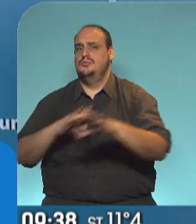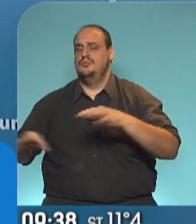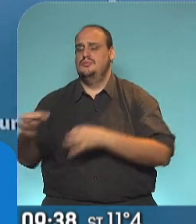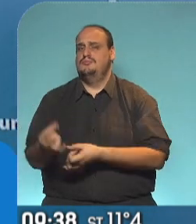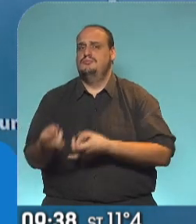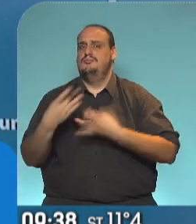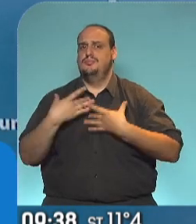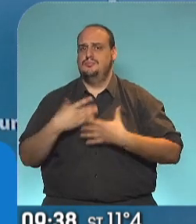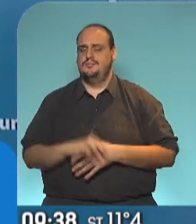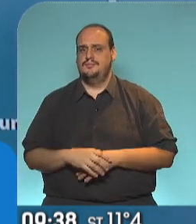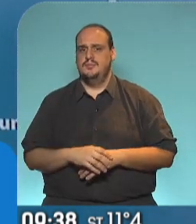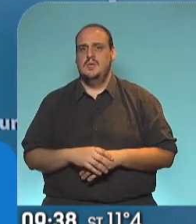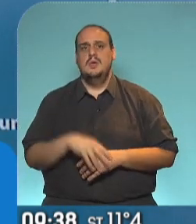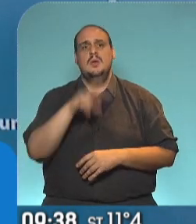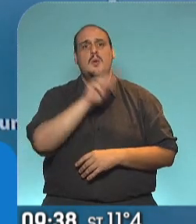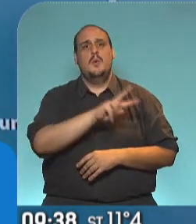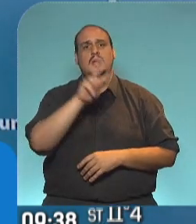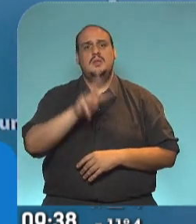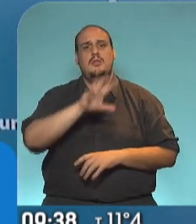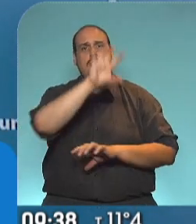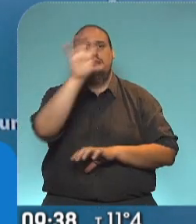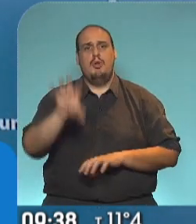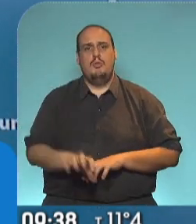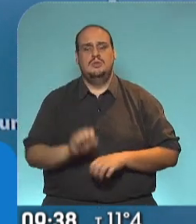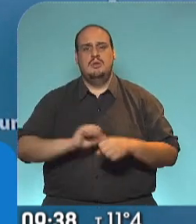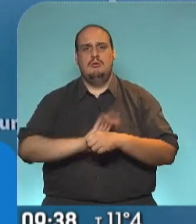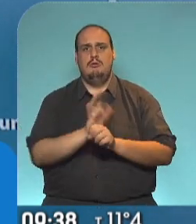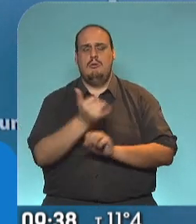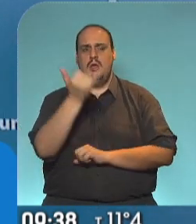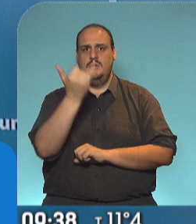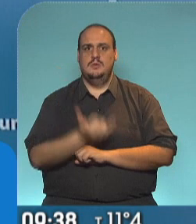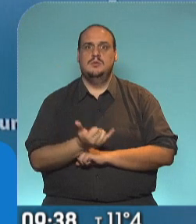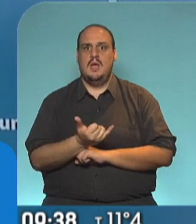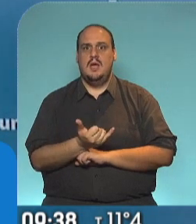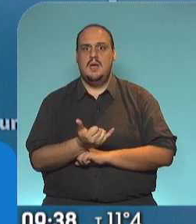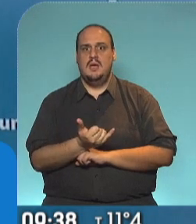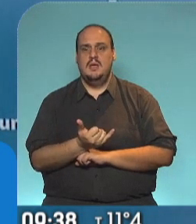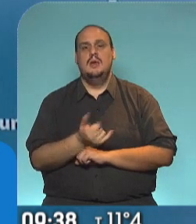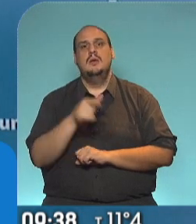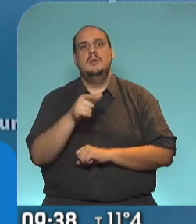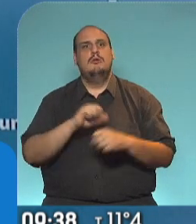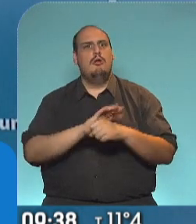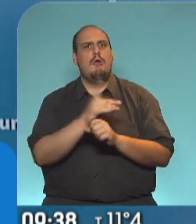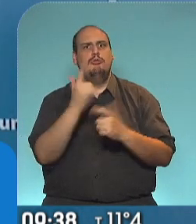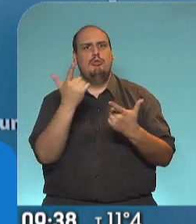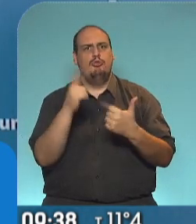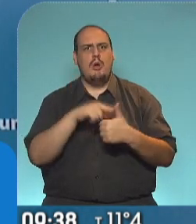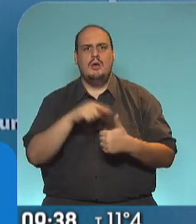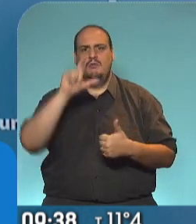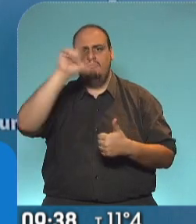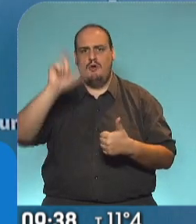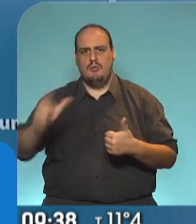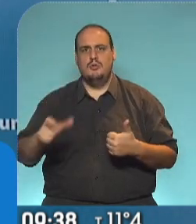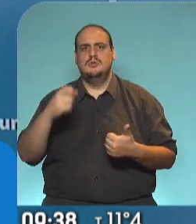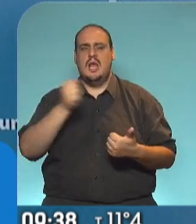comunitarias 22 son las provincias que han confirmado casos se mantienen sin confirmar casos formosa